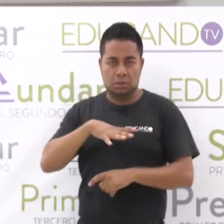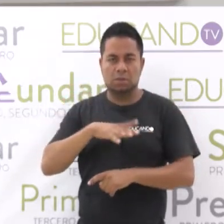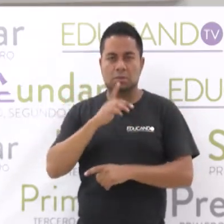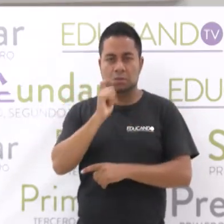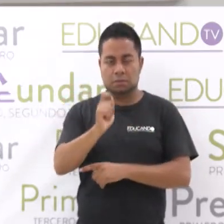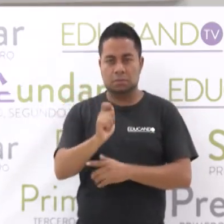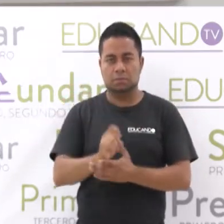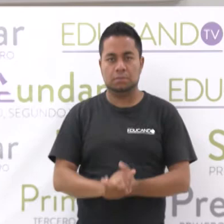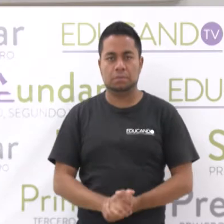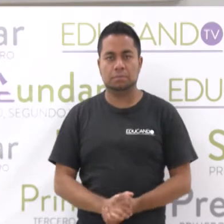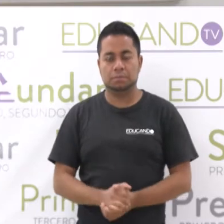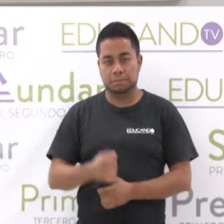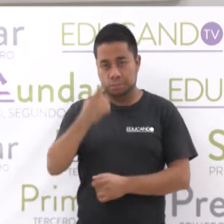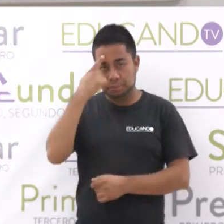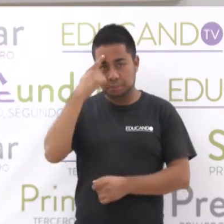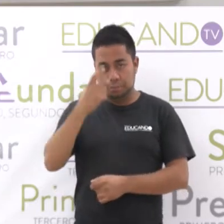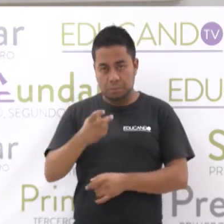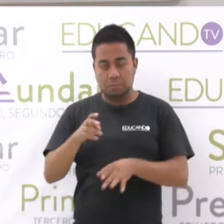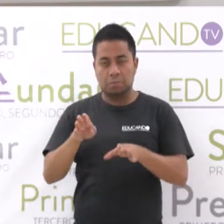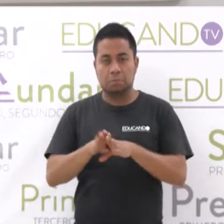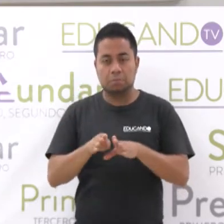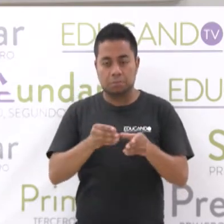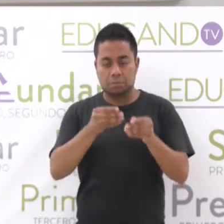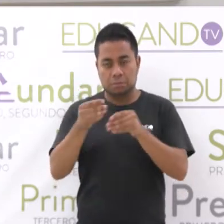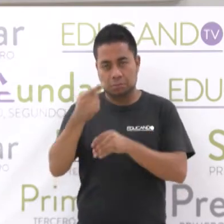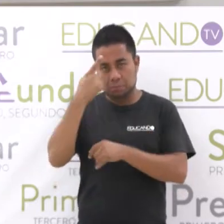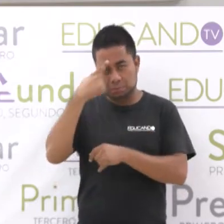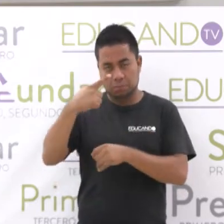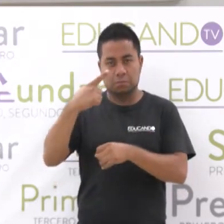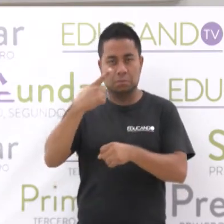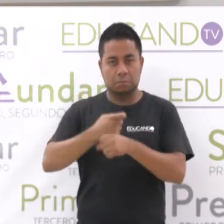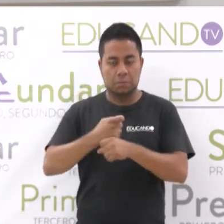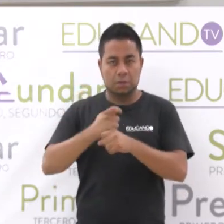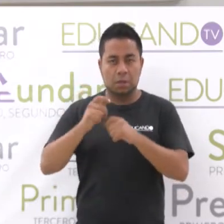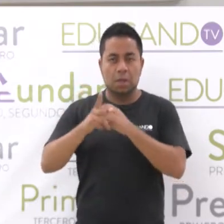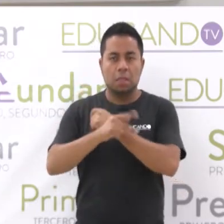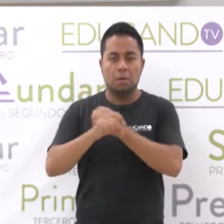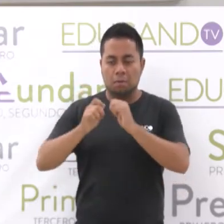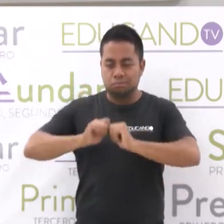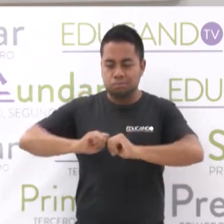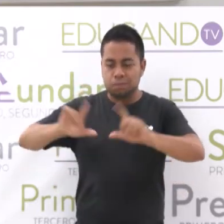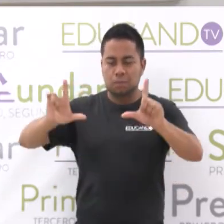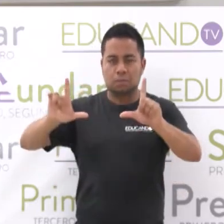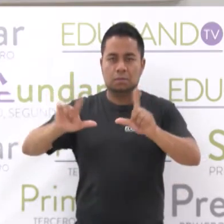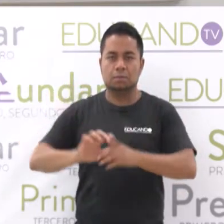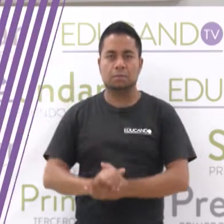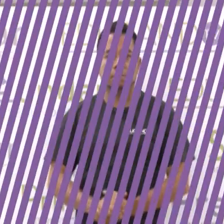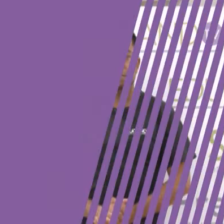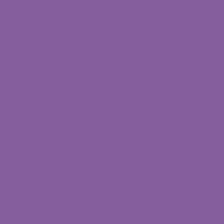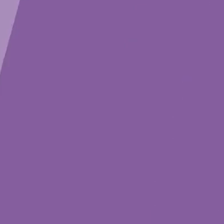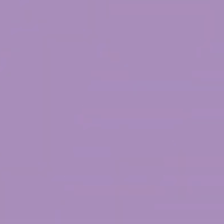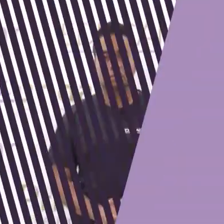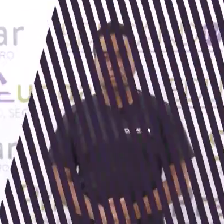existen. Y para esto vamos a pasar a la primera imagen. Adelante, por favor.